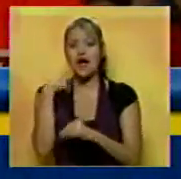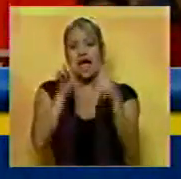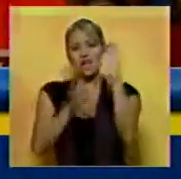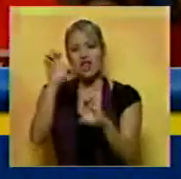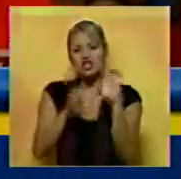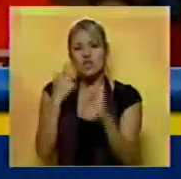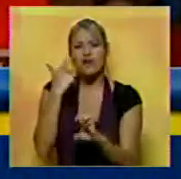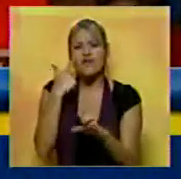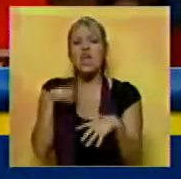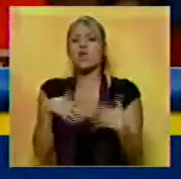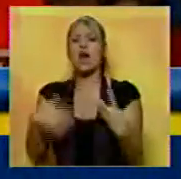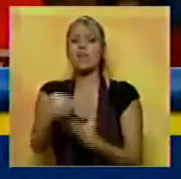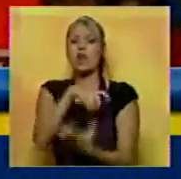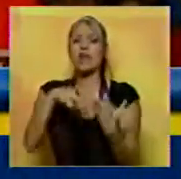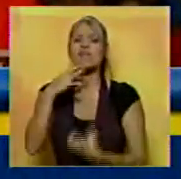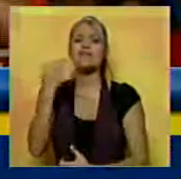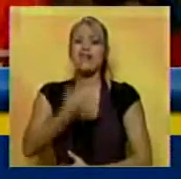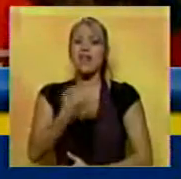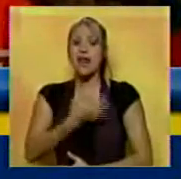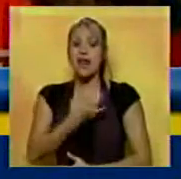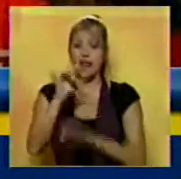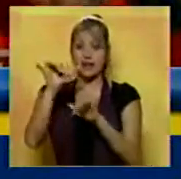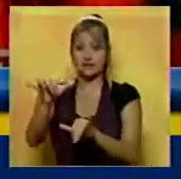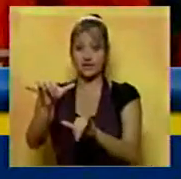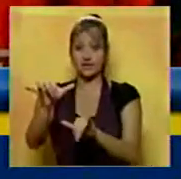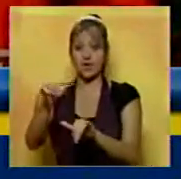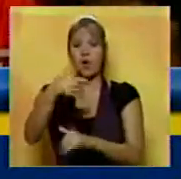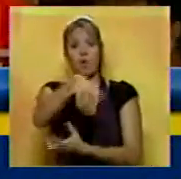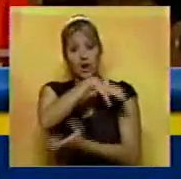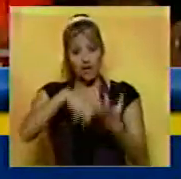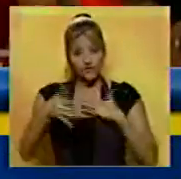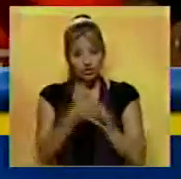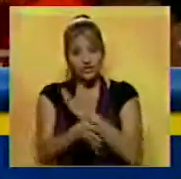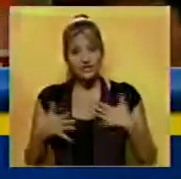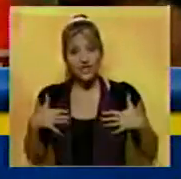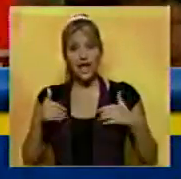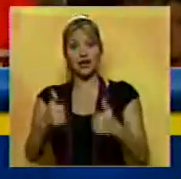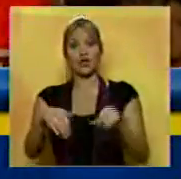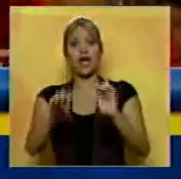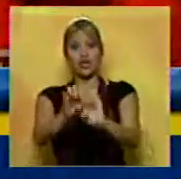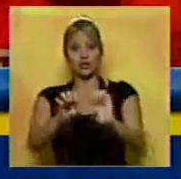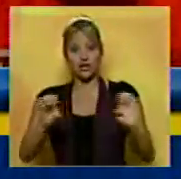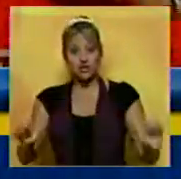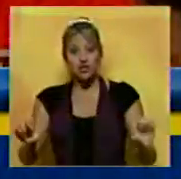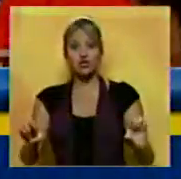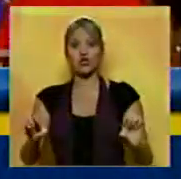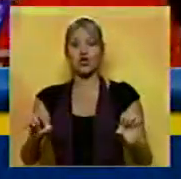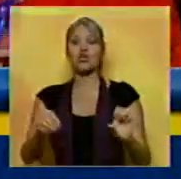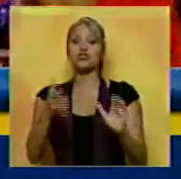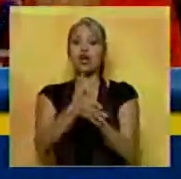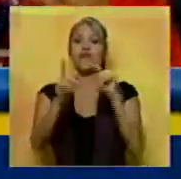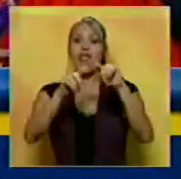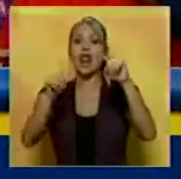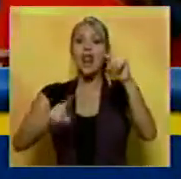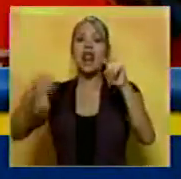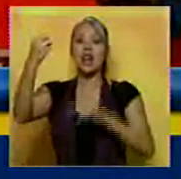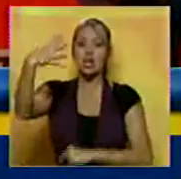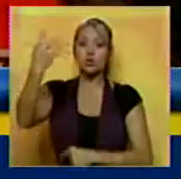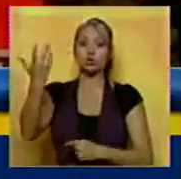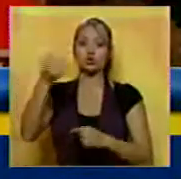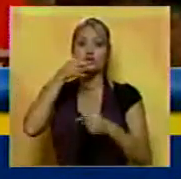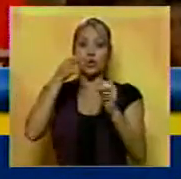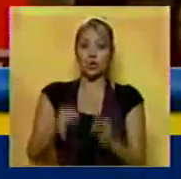diagnosticar los problemas reales allí, los problemas de salud, de educación, de electricidad, de